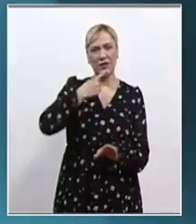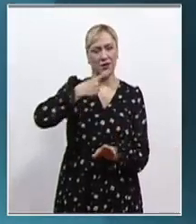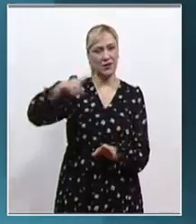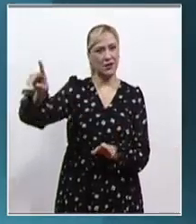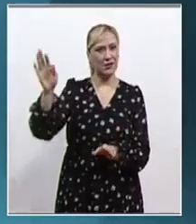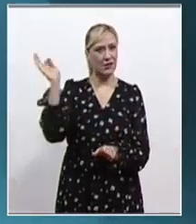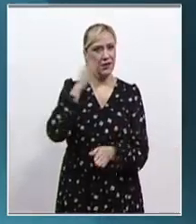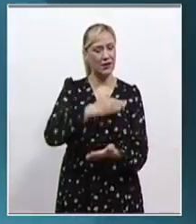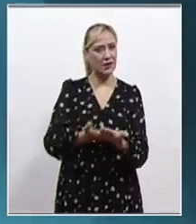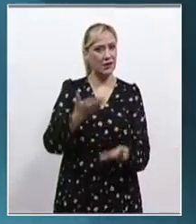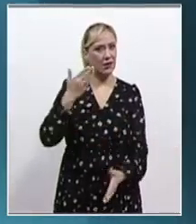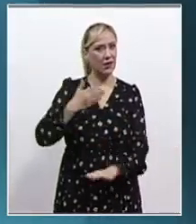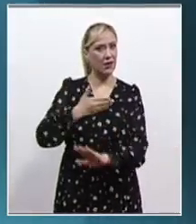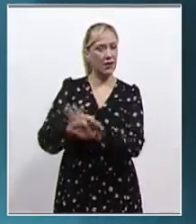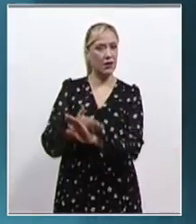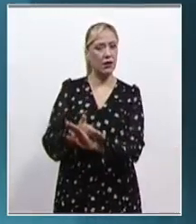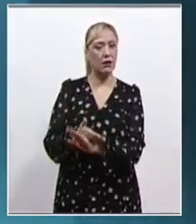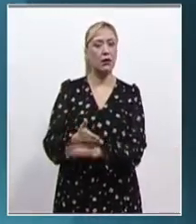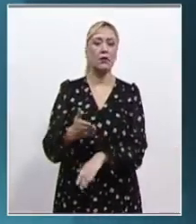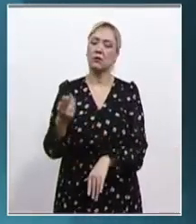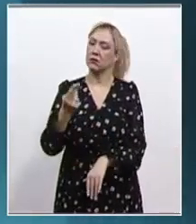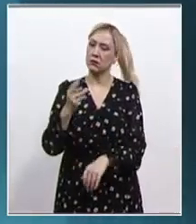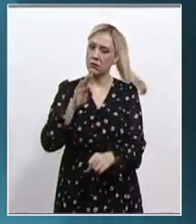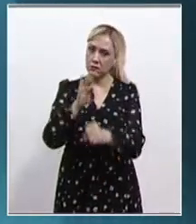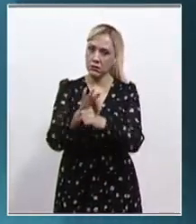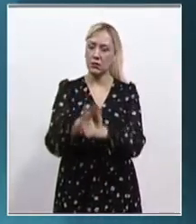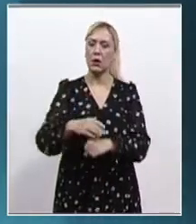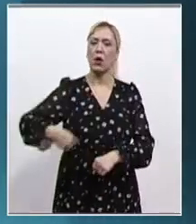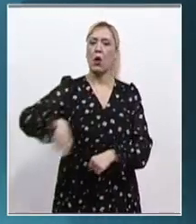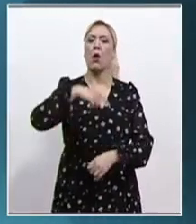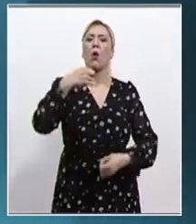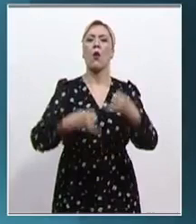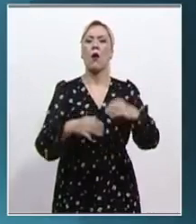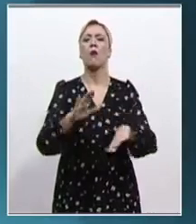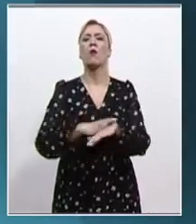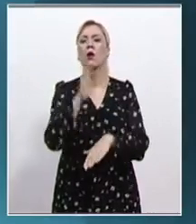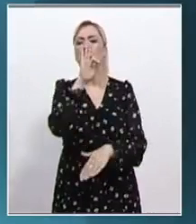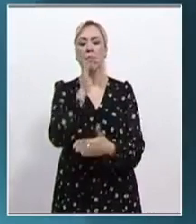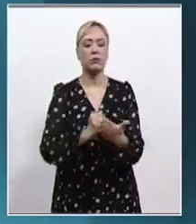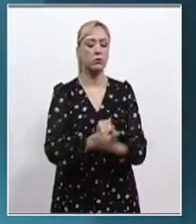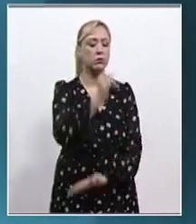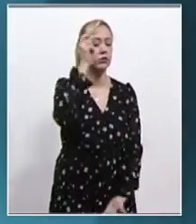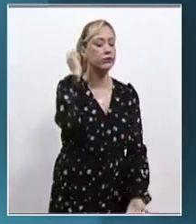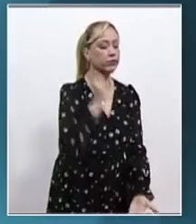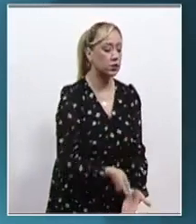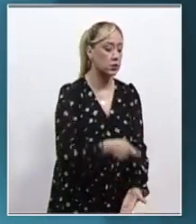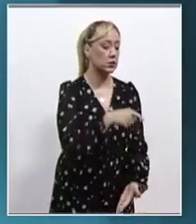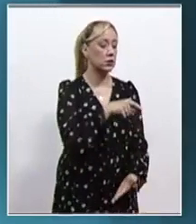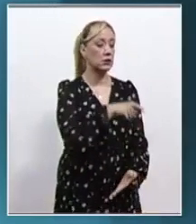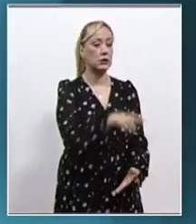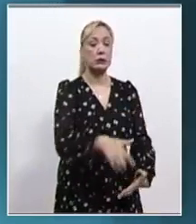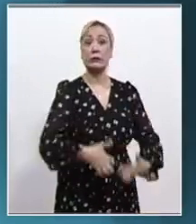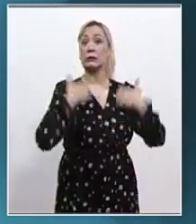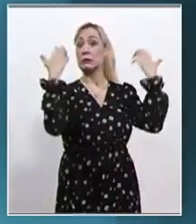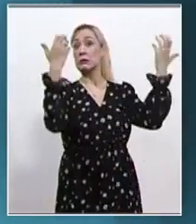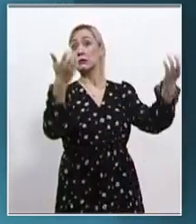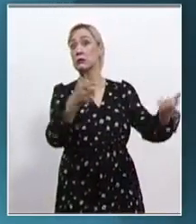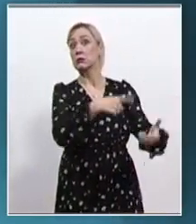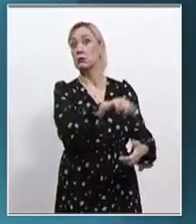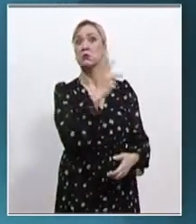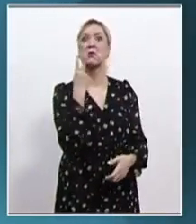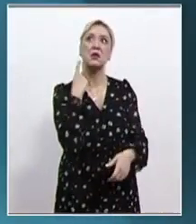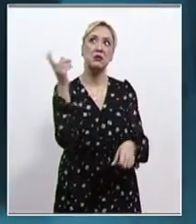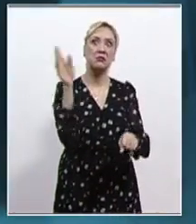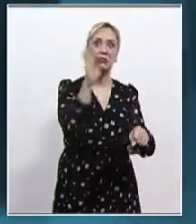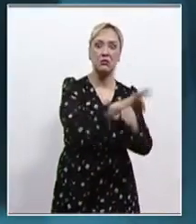independencia judicial, ello con el fin de proteger a las y los jueces de toda forma de influencia política que pueda afectar, condicionar o